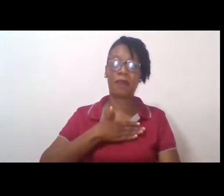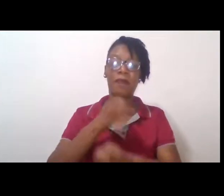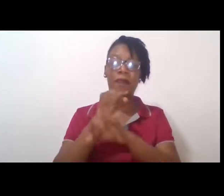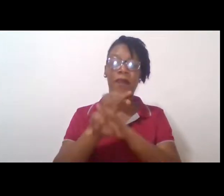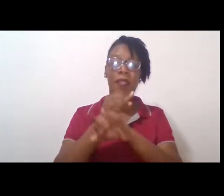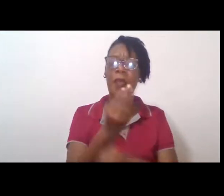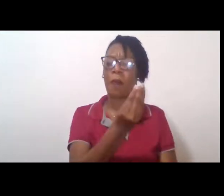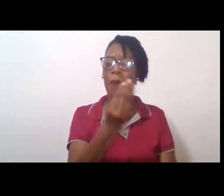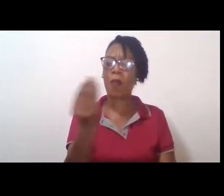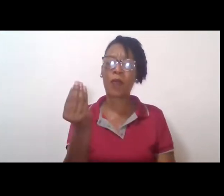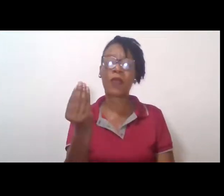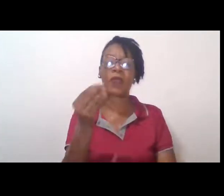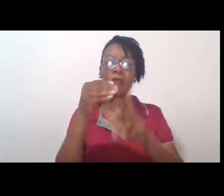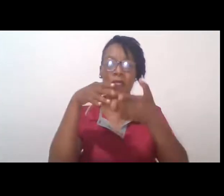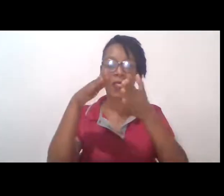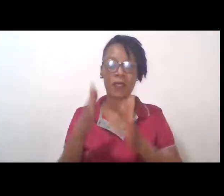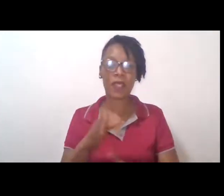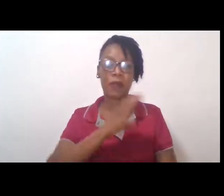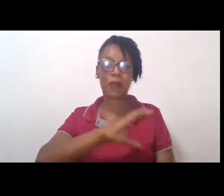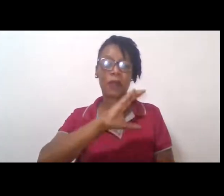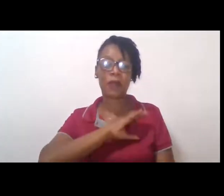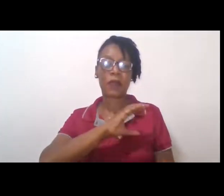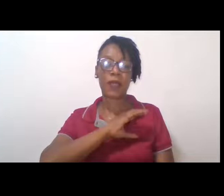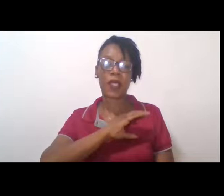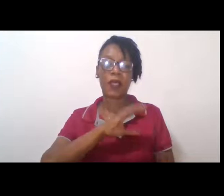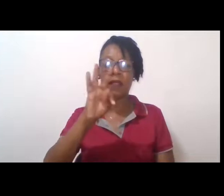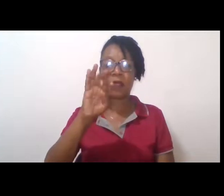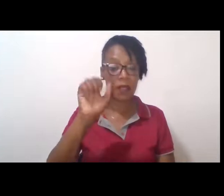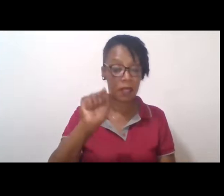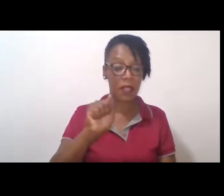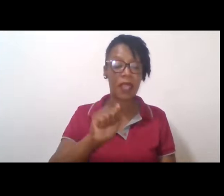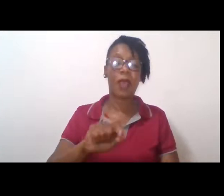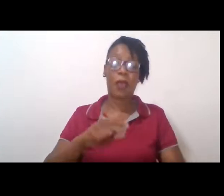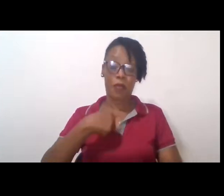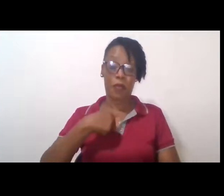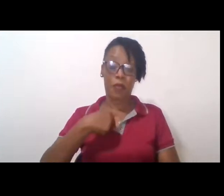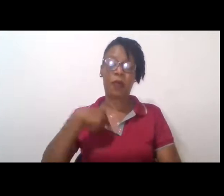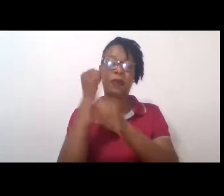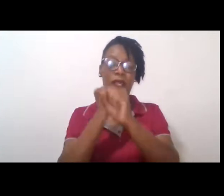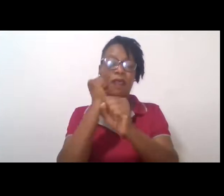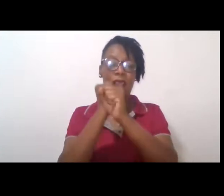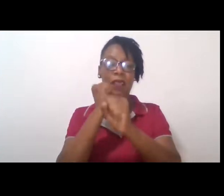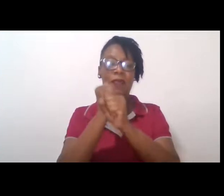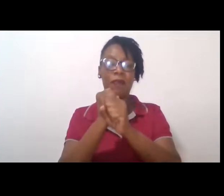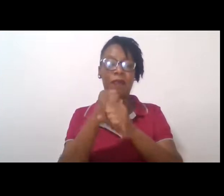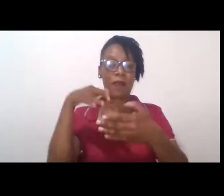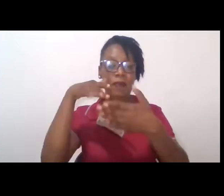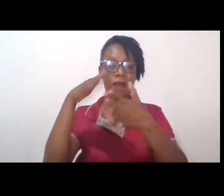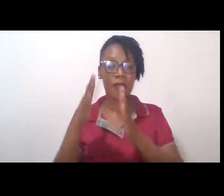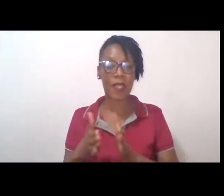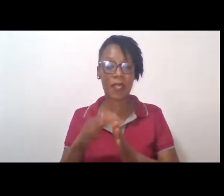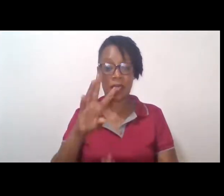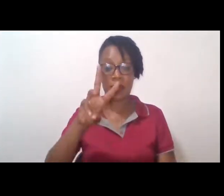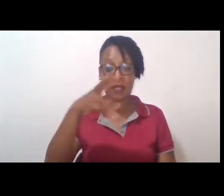muchos estudiantes con esta condición, por lo que estoy trabajando con mis estudiantes de